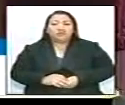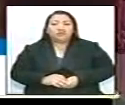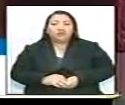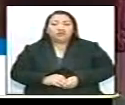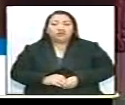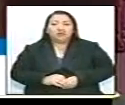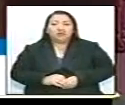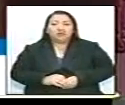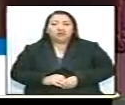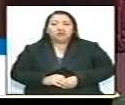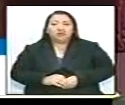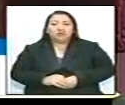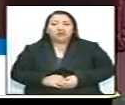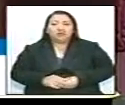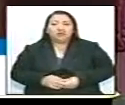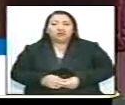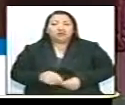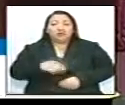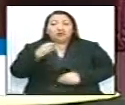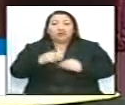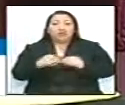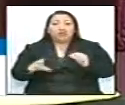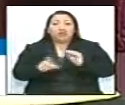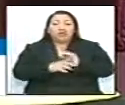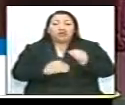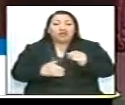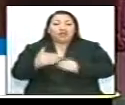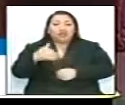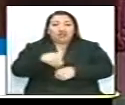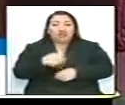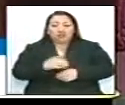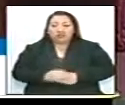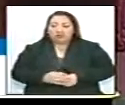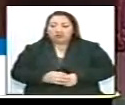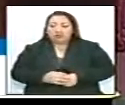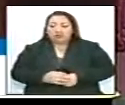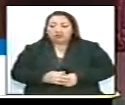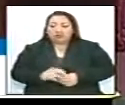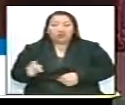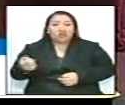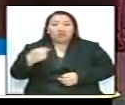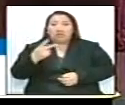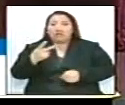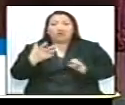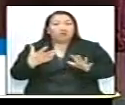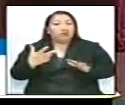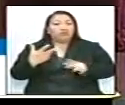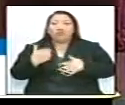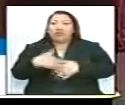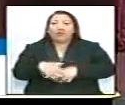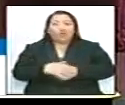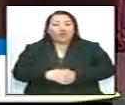los proyectos de ley de adelanto de elecciones no vienen del 28 de julio,